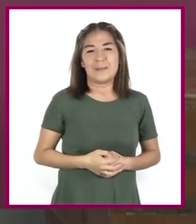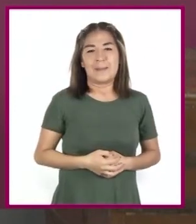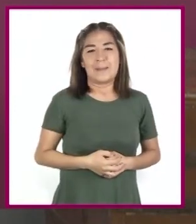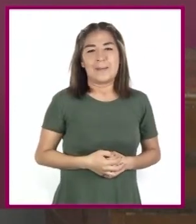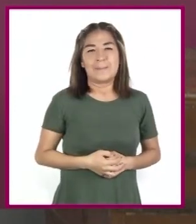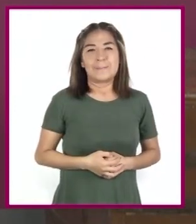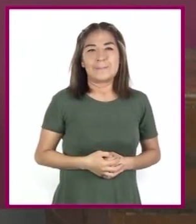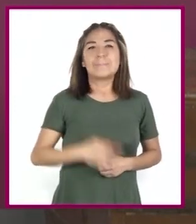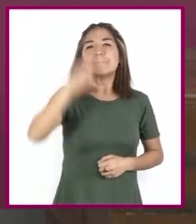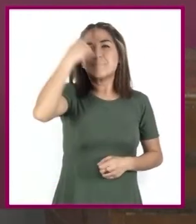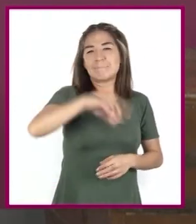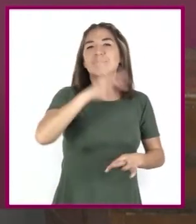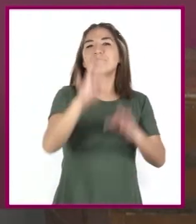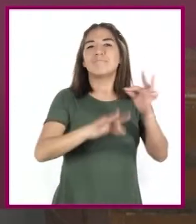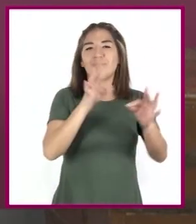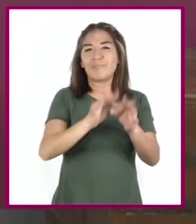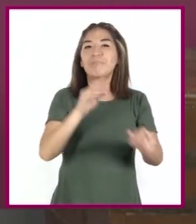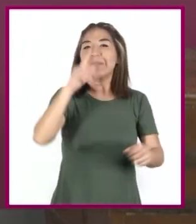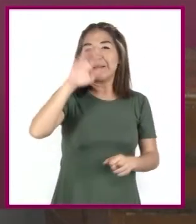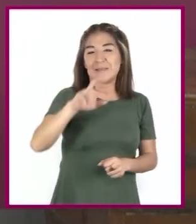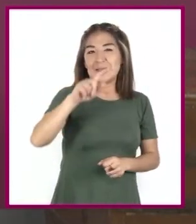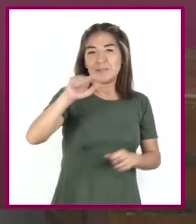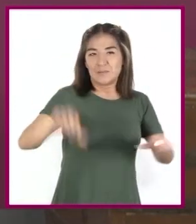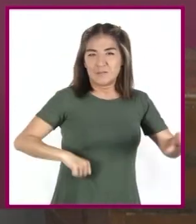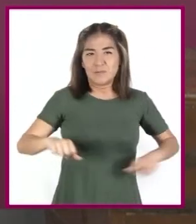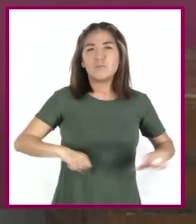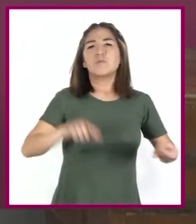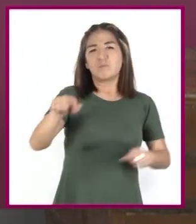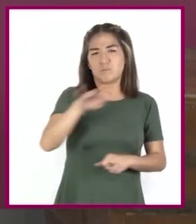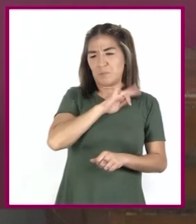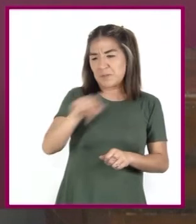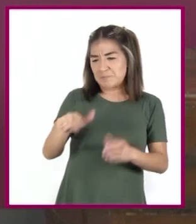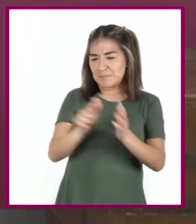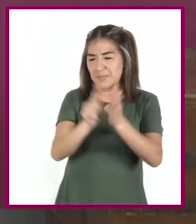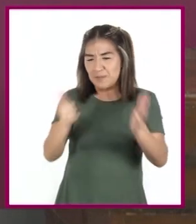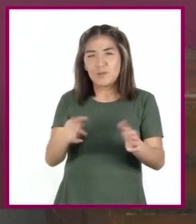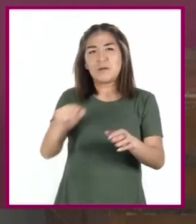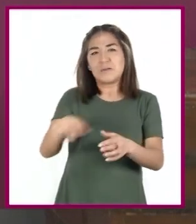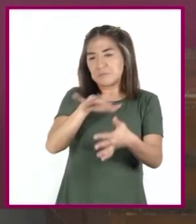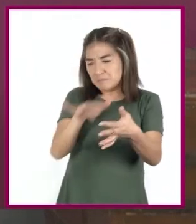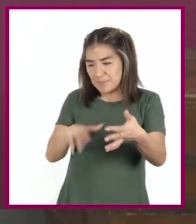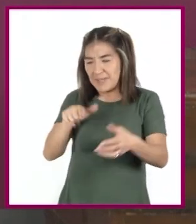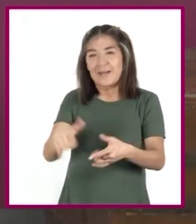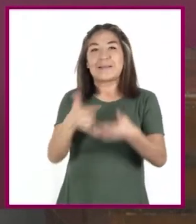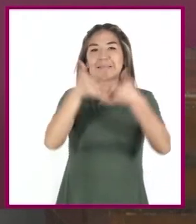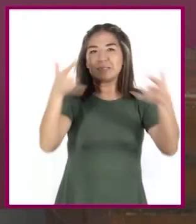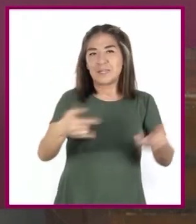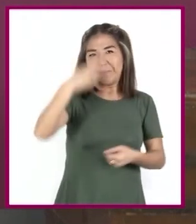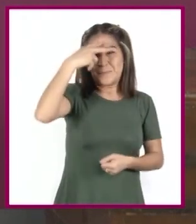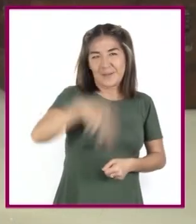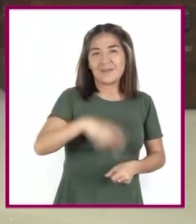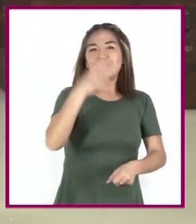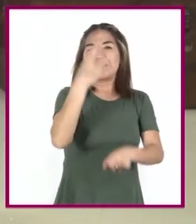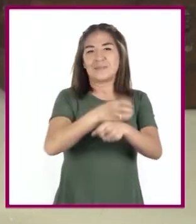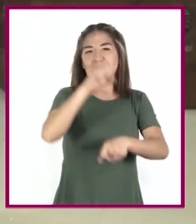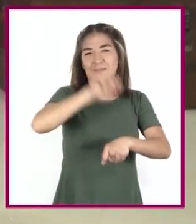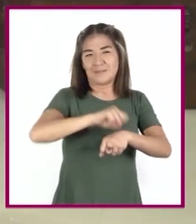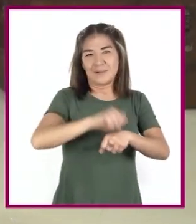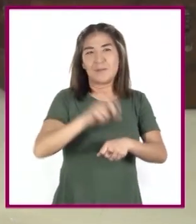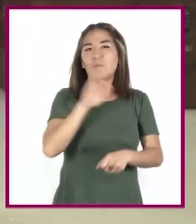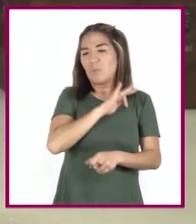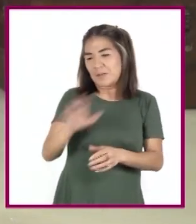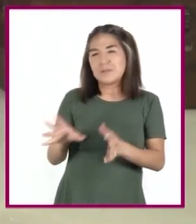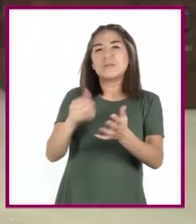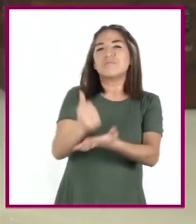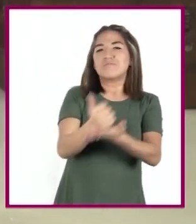sesión. Para cumplir con el reto, pueden apoyarse en su libro de texto de Historia de México de tercer grado. Hoy hemos